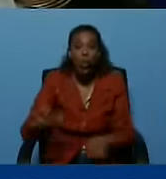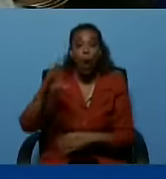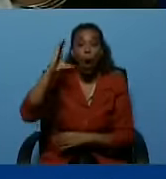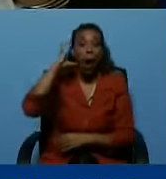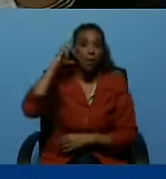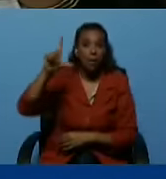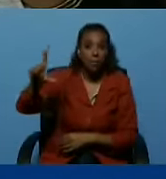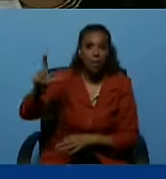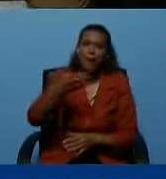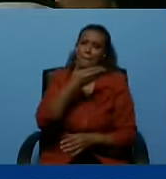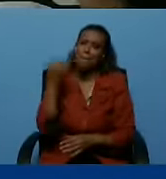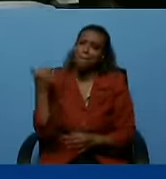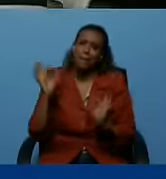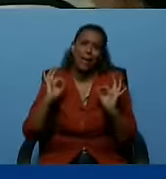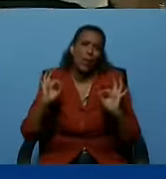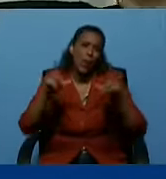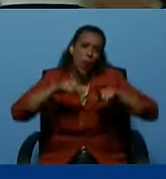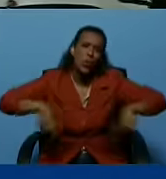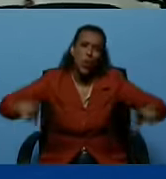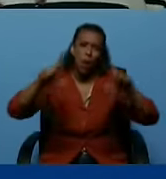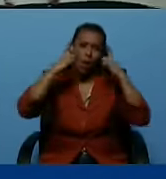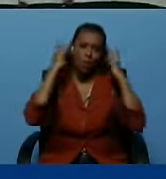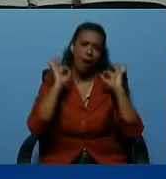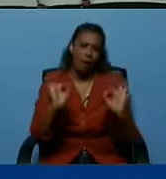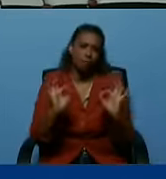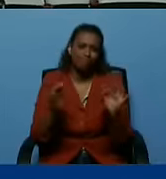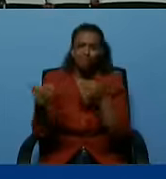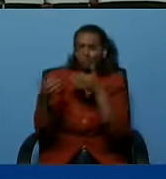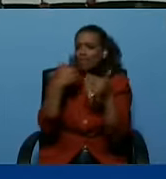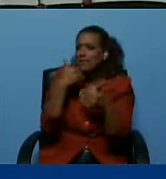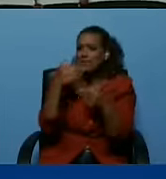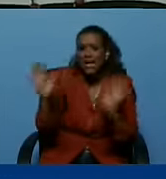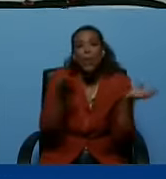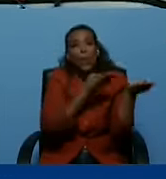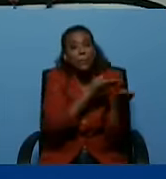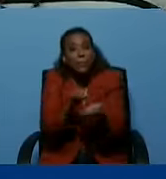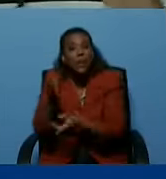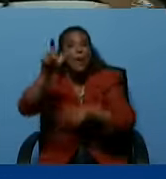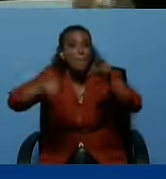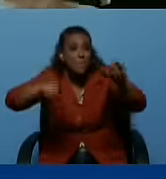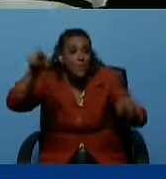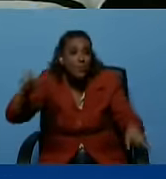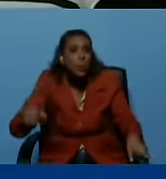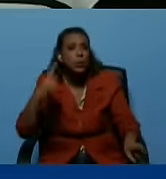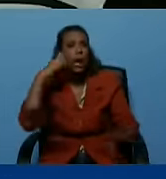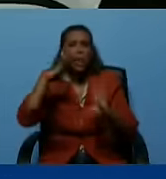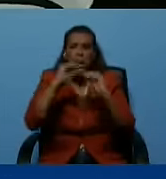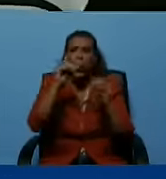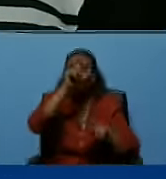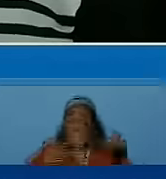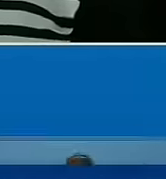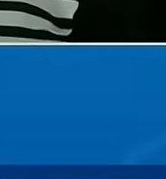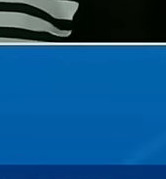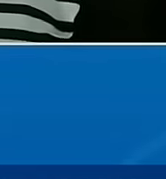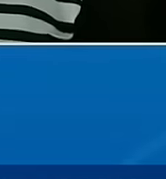mí es el mejor mercado que tenemos aquí en La Guaira más de cerca. Así que yo invito a que todos